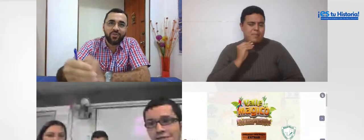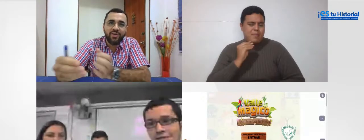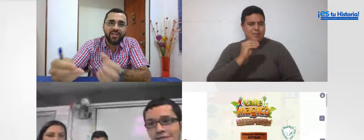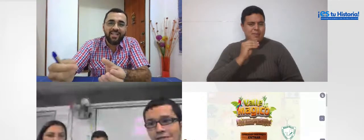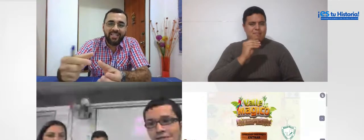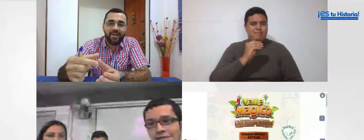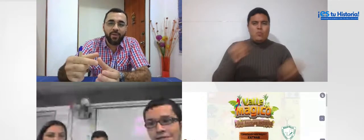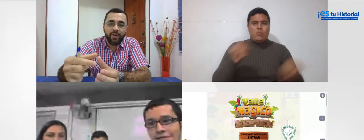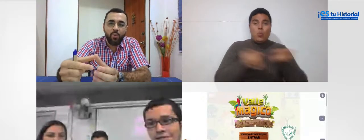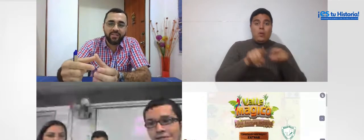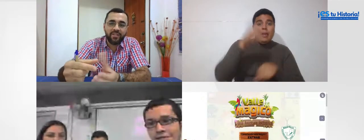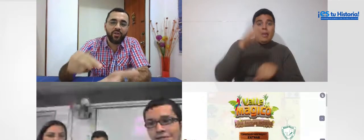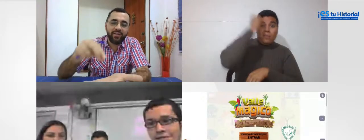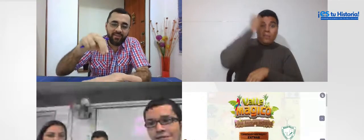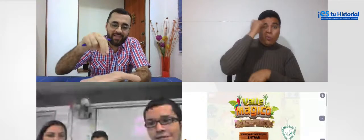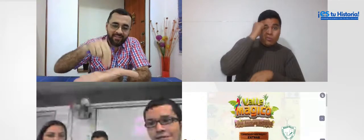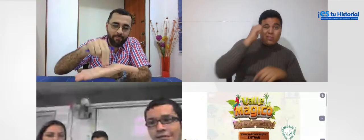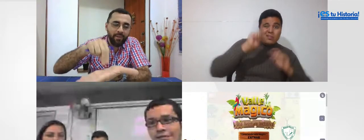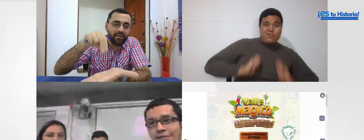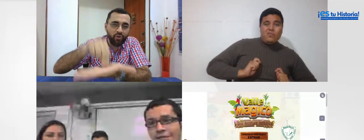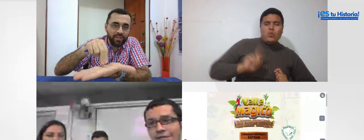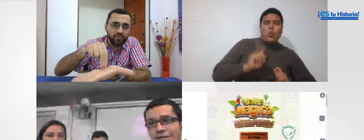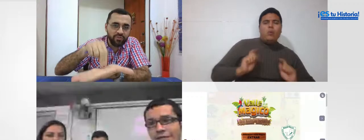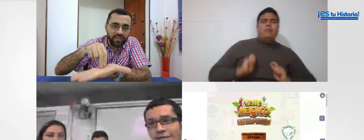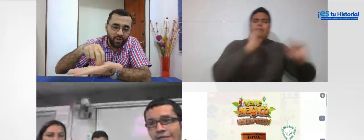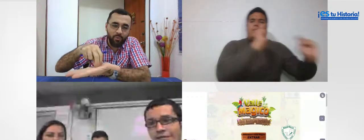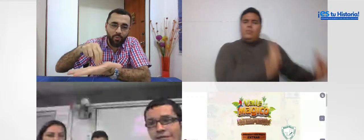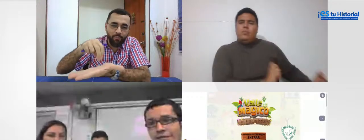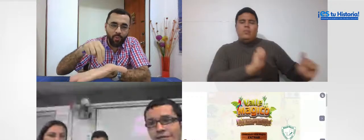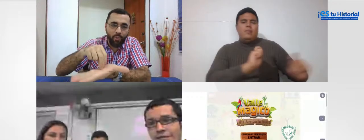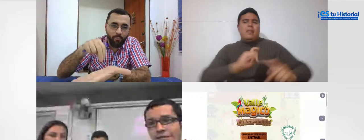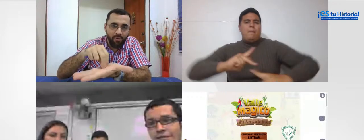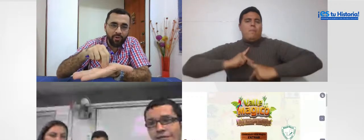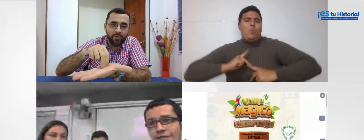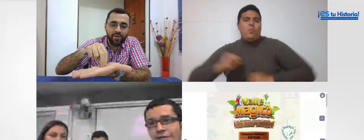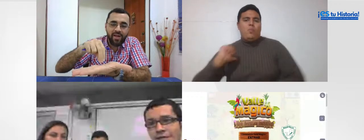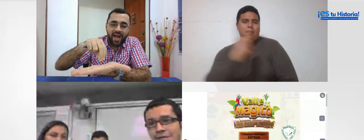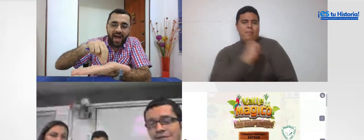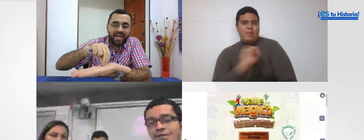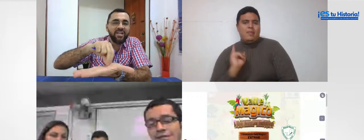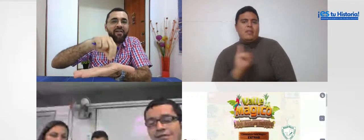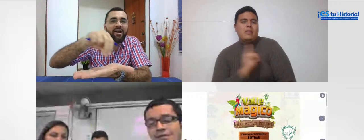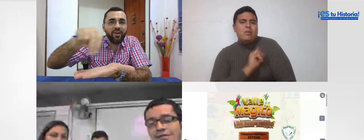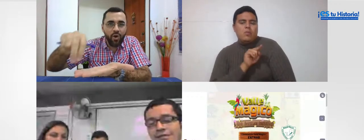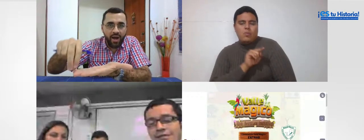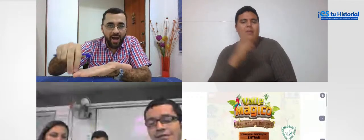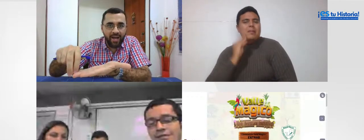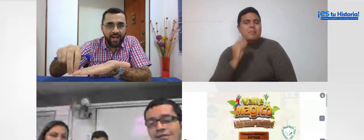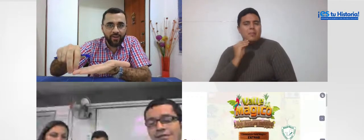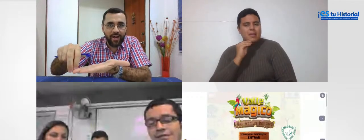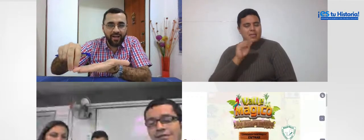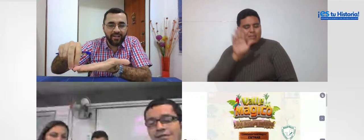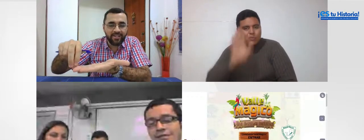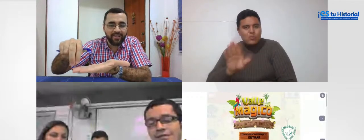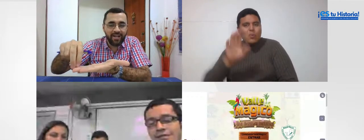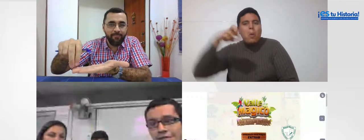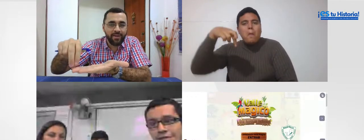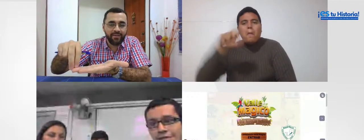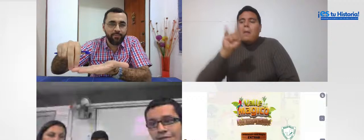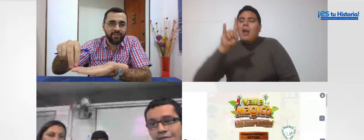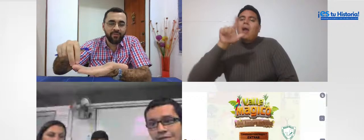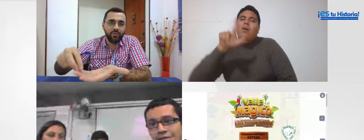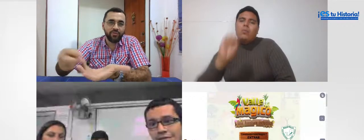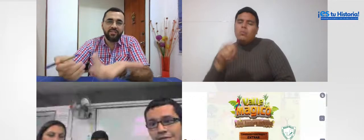se ha visto y también cómo ha sido desde persona usted, como Pablo, a llevarlo a hacer